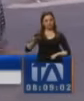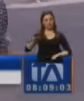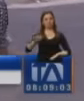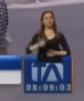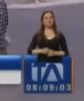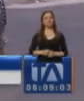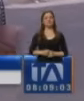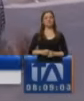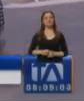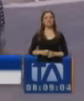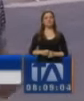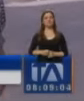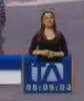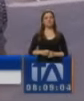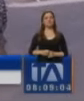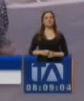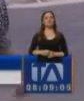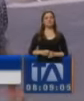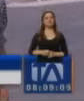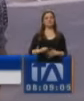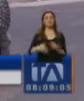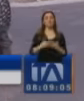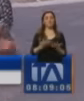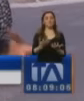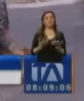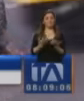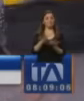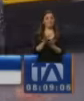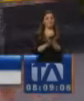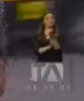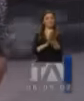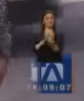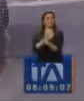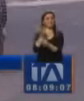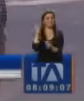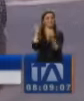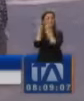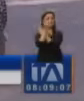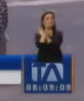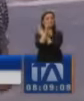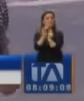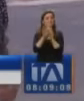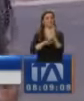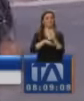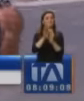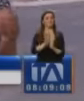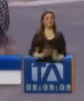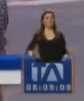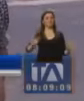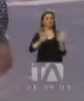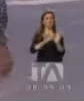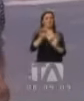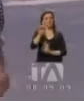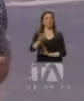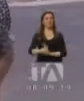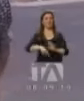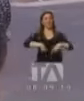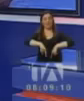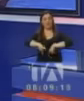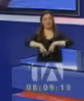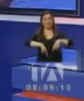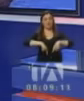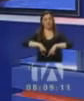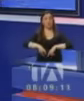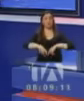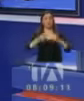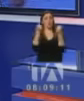están queriendo que se haga pronto este proyecto, que se lo lleve a cabo, ya que las necesidades de movilidad son bastante, bastante